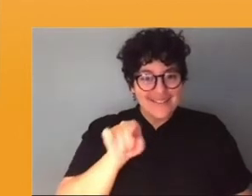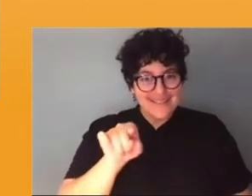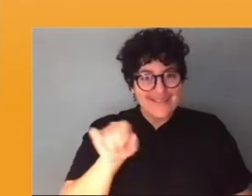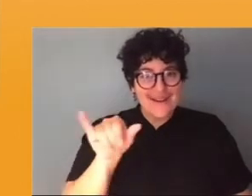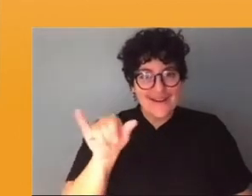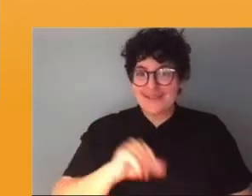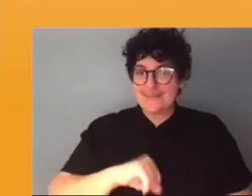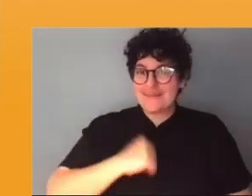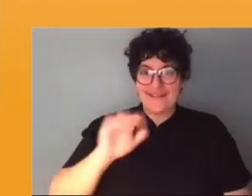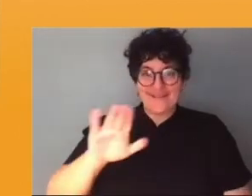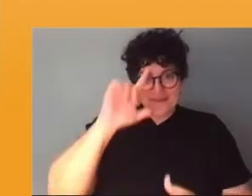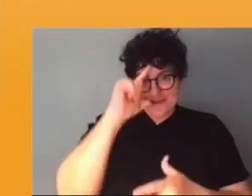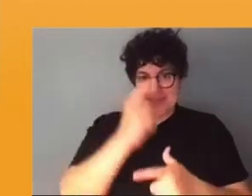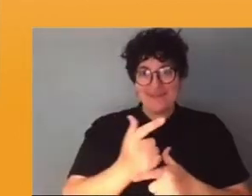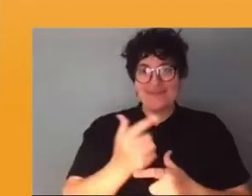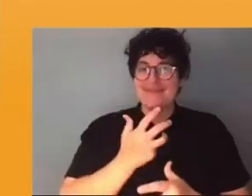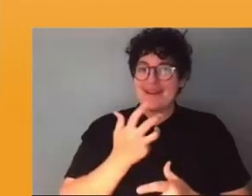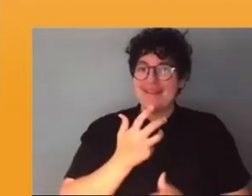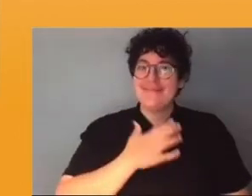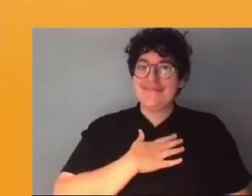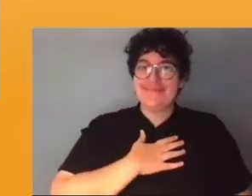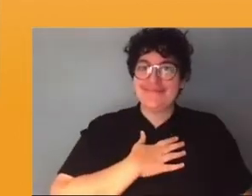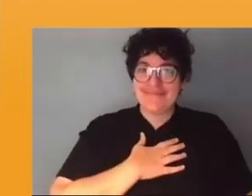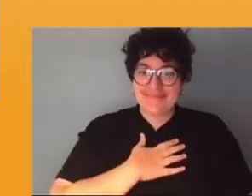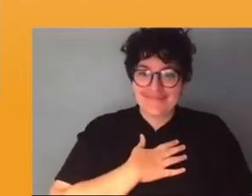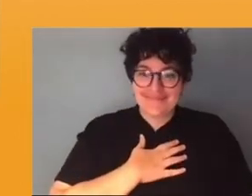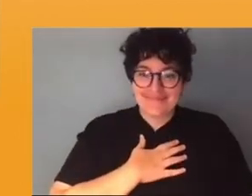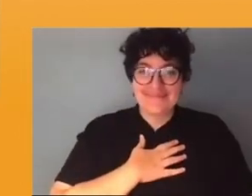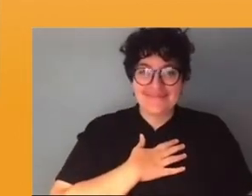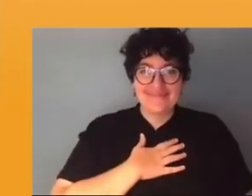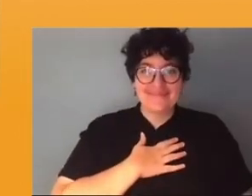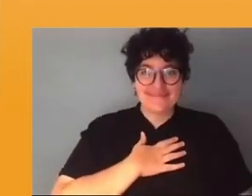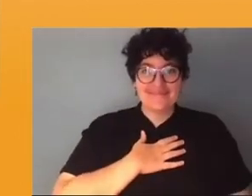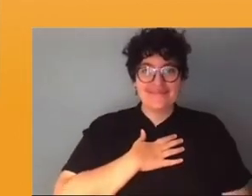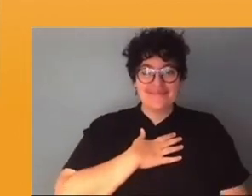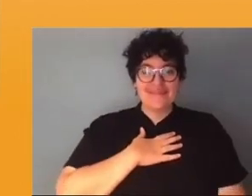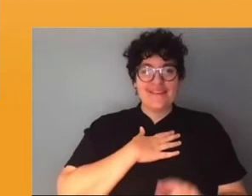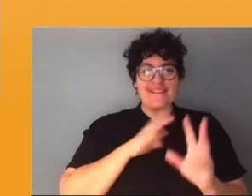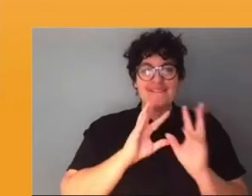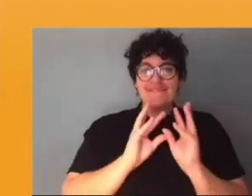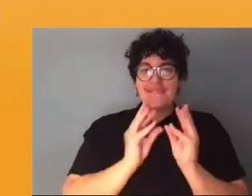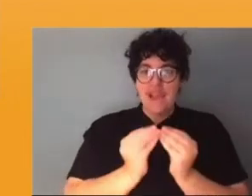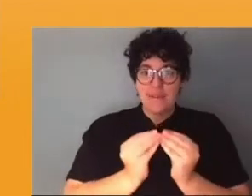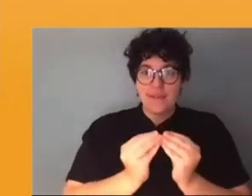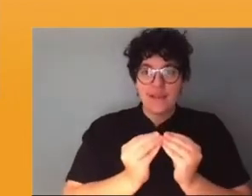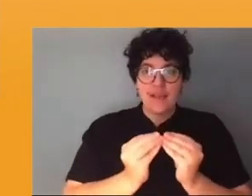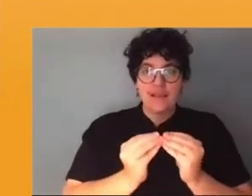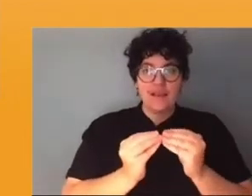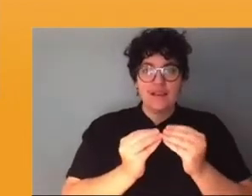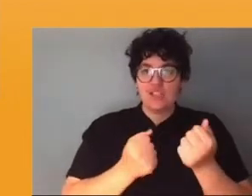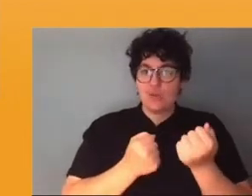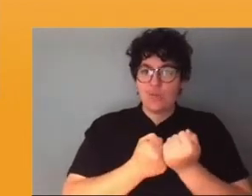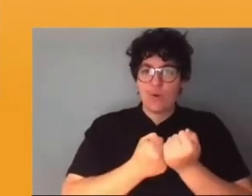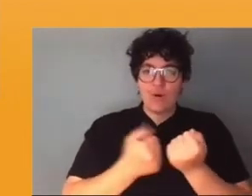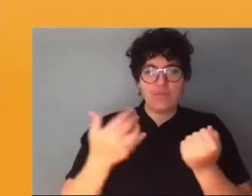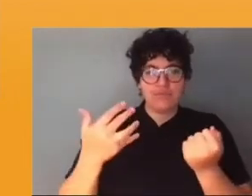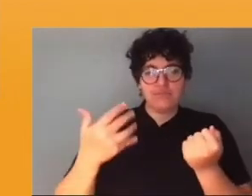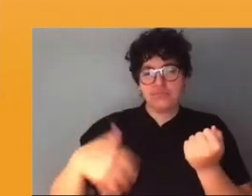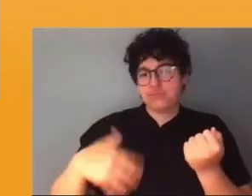orgullo de tu hermano. Yo siento que el apoyo familiar es muy, muy